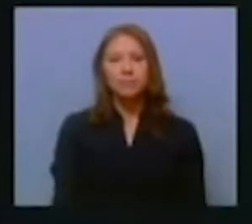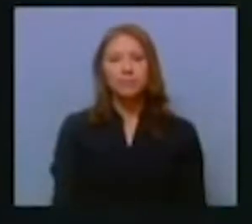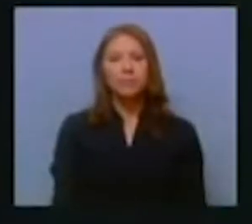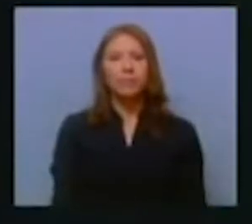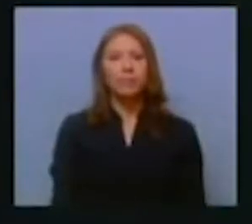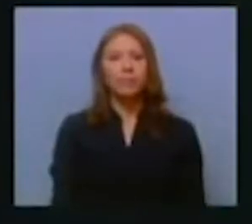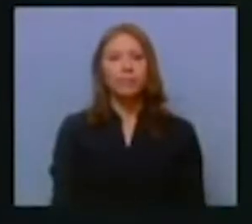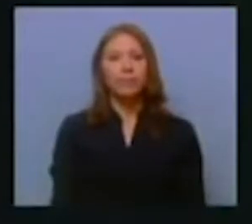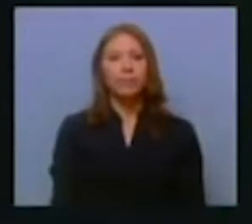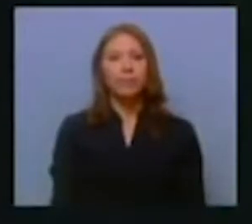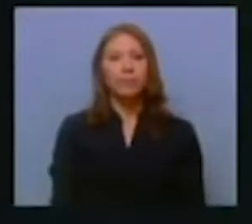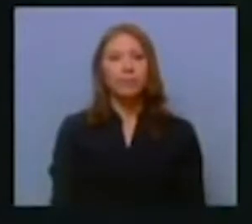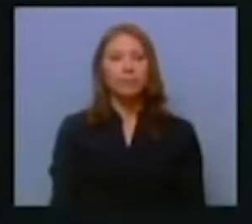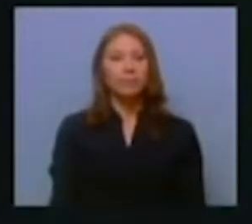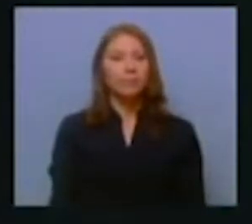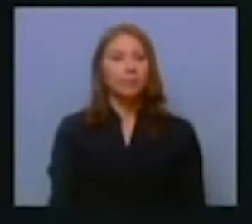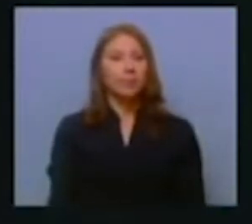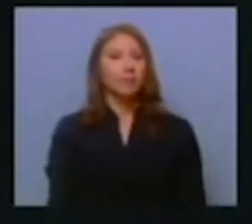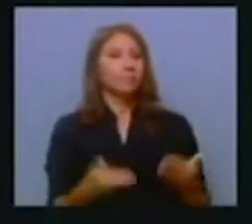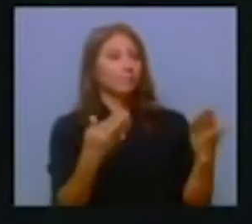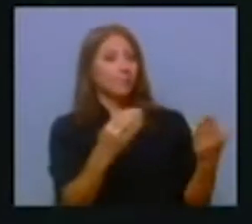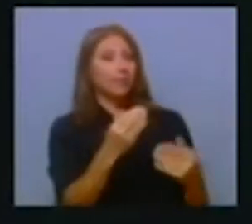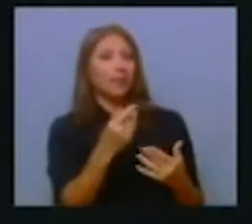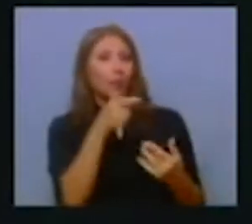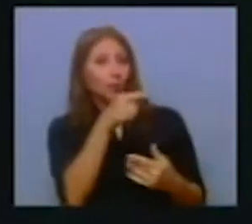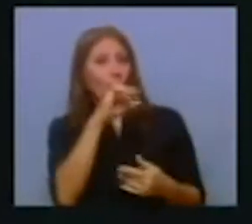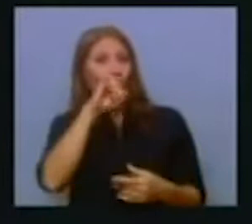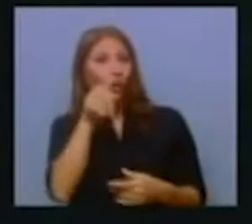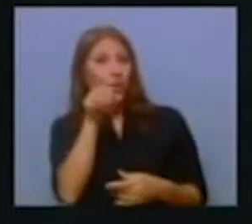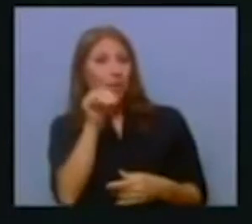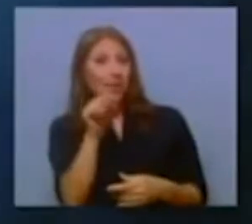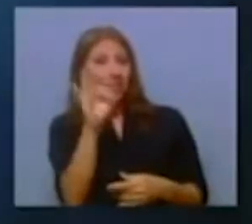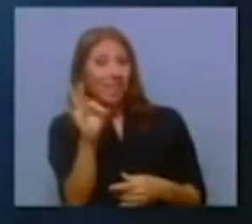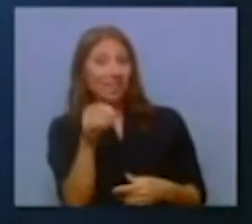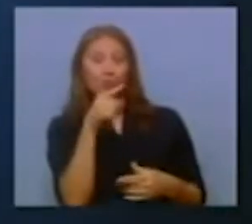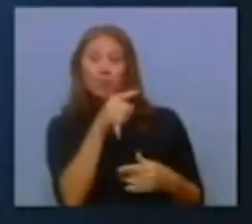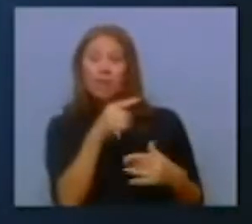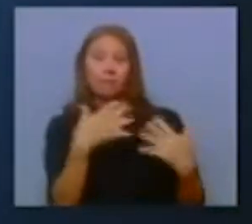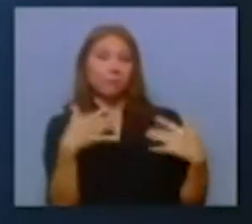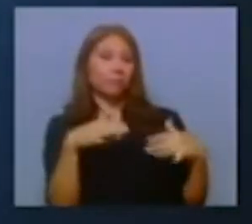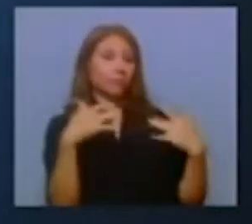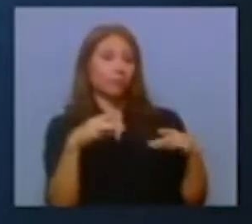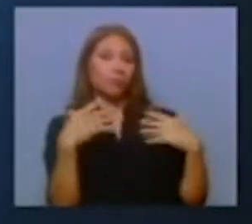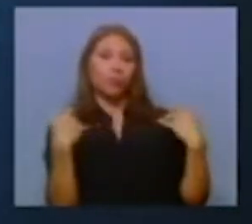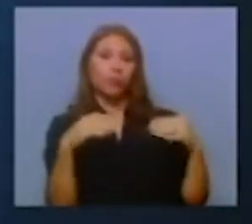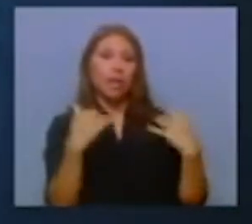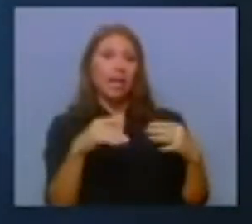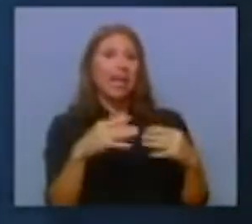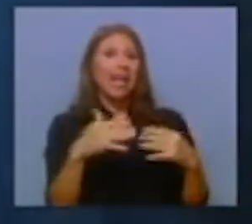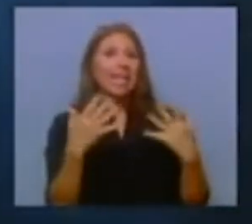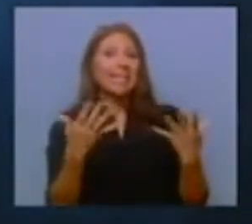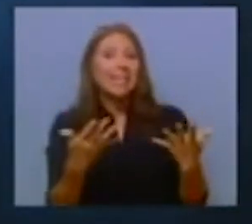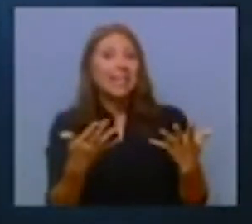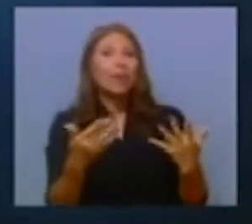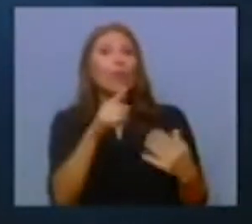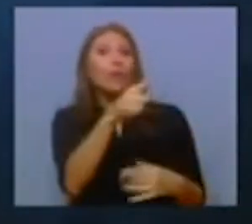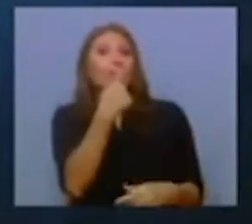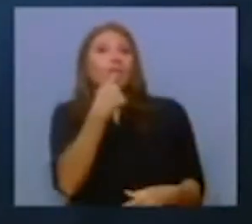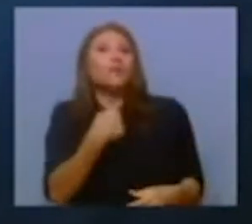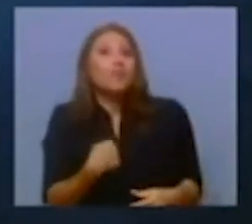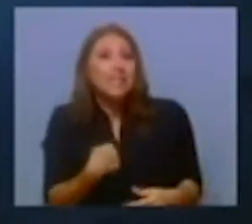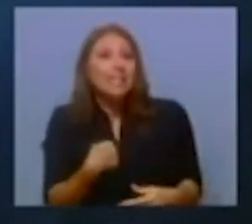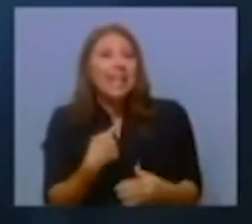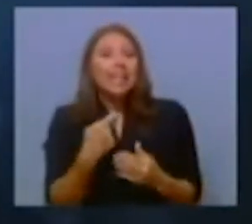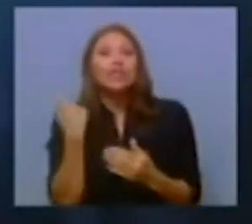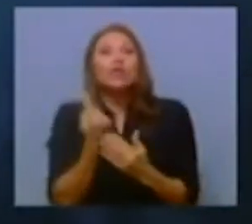de desfachatez, José María, que usted tiene, es tan grande que cuando nos dice que solo por